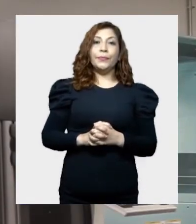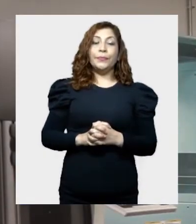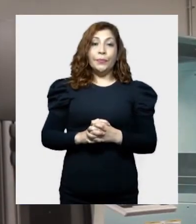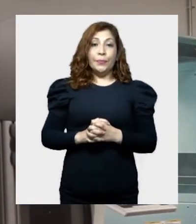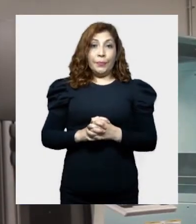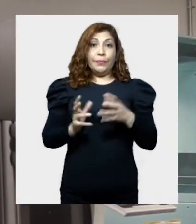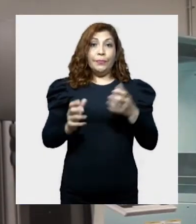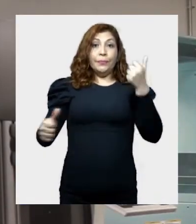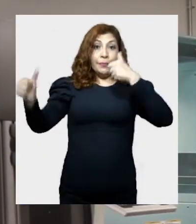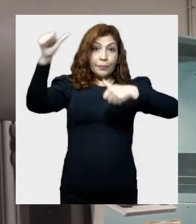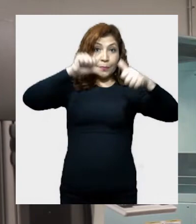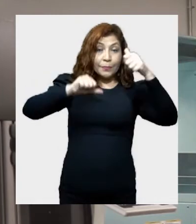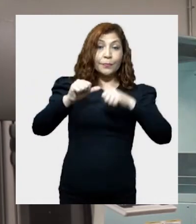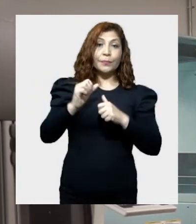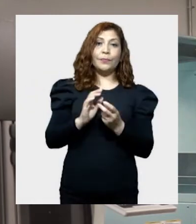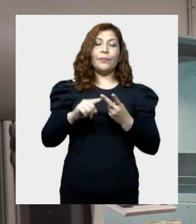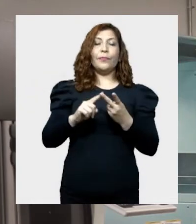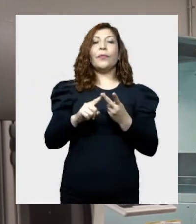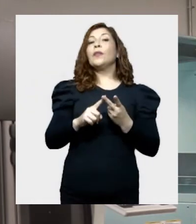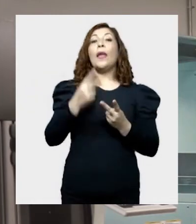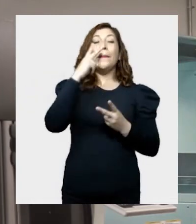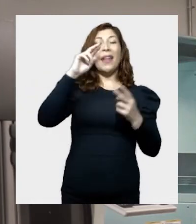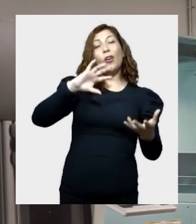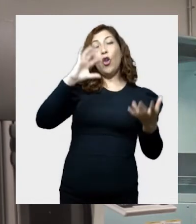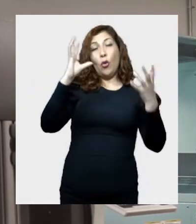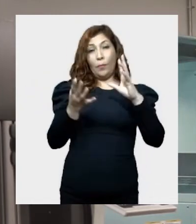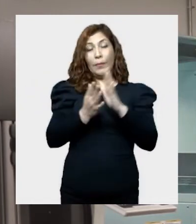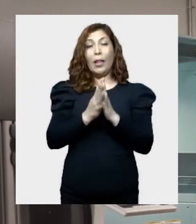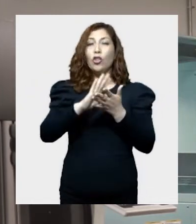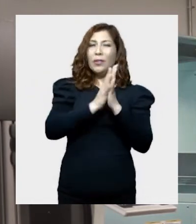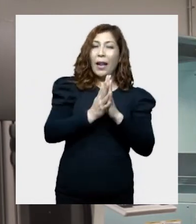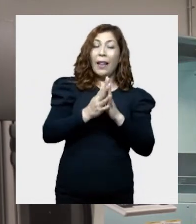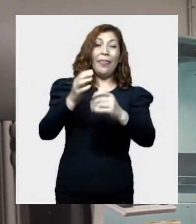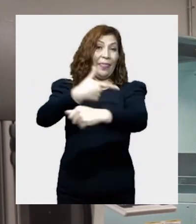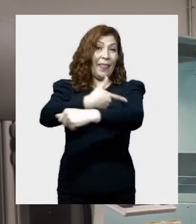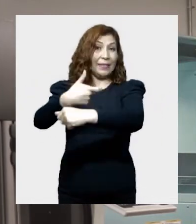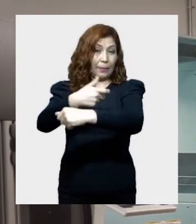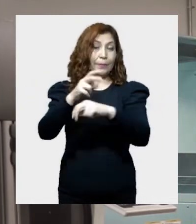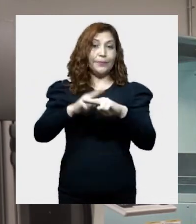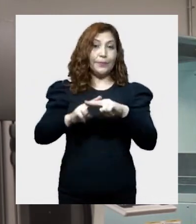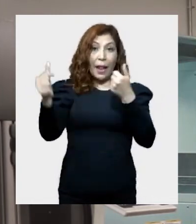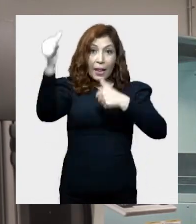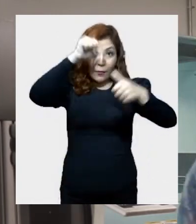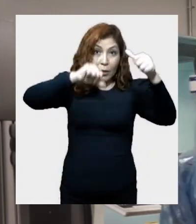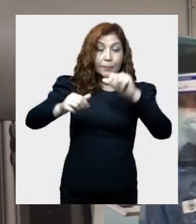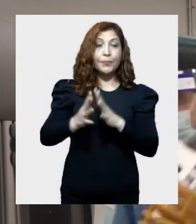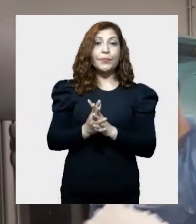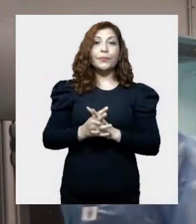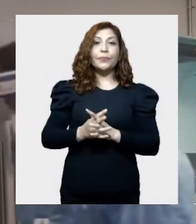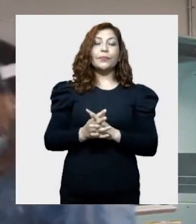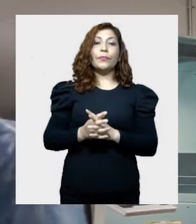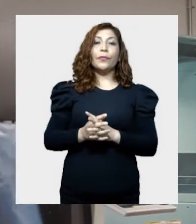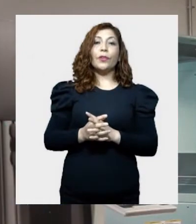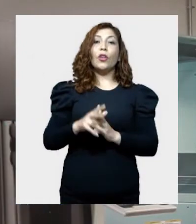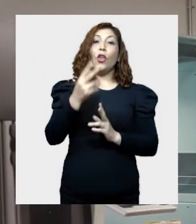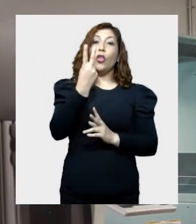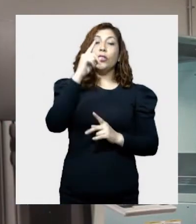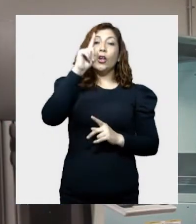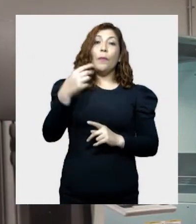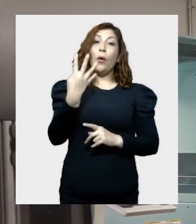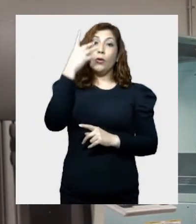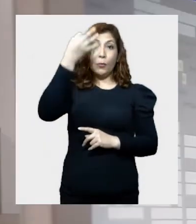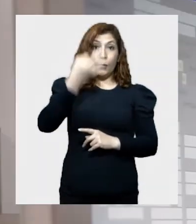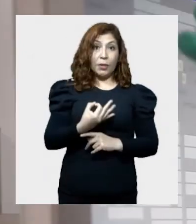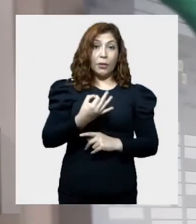Laboratorio clínico. En una mirada global, el total de exámenes realizados por el laboratorio clínico aumentó un